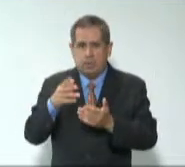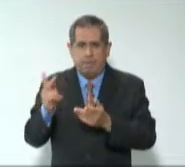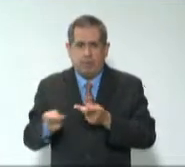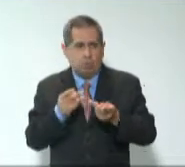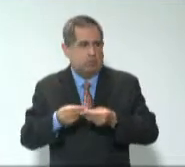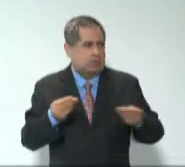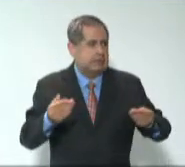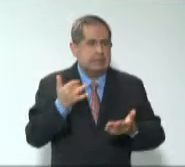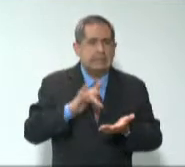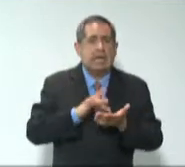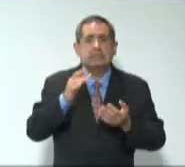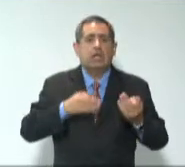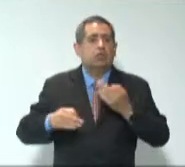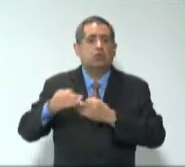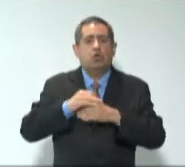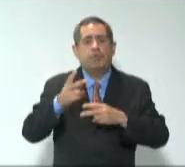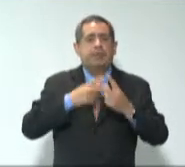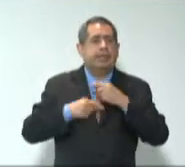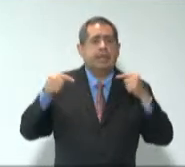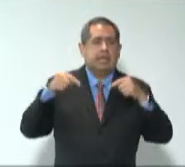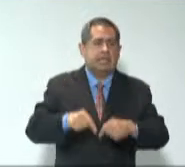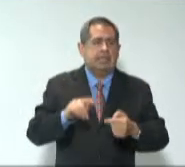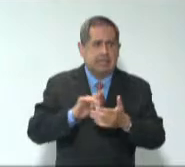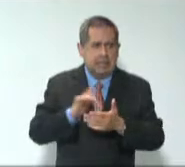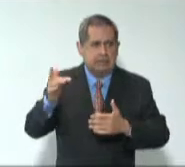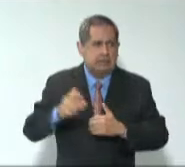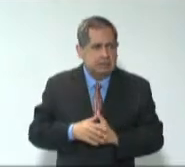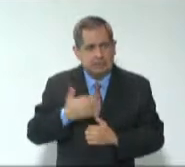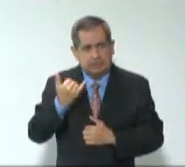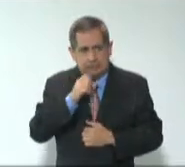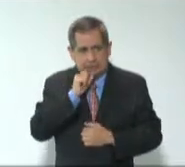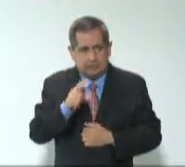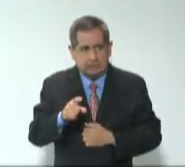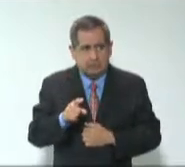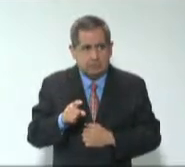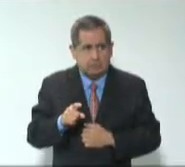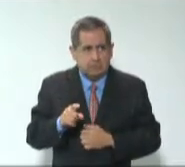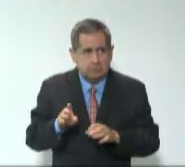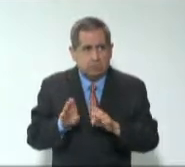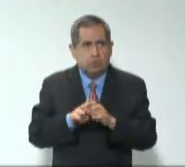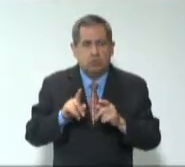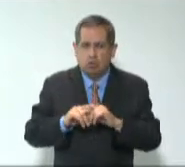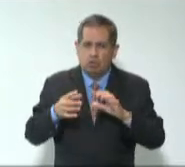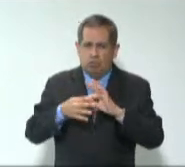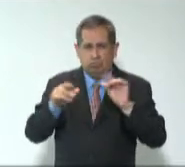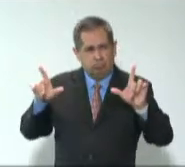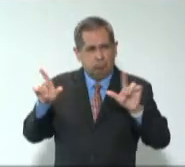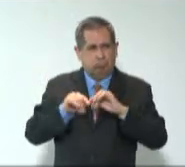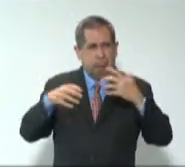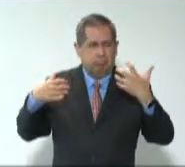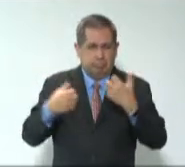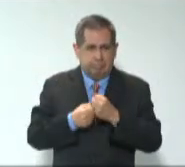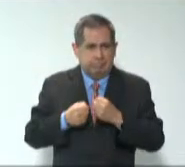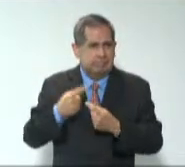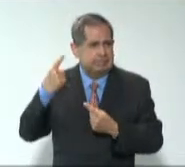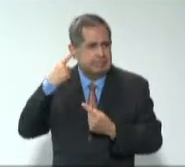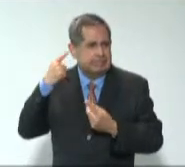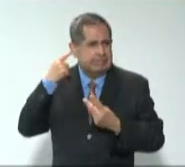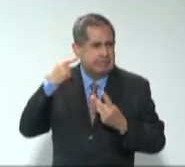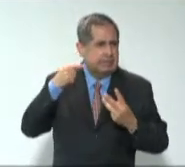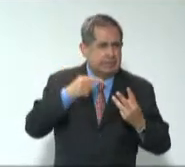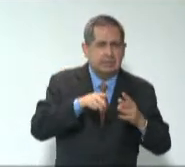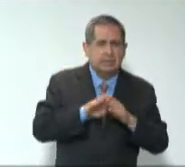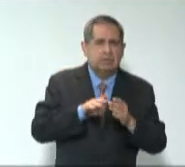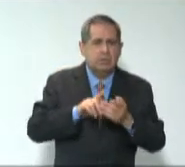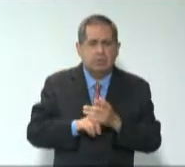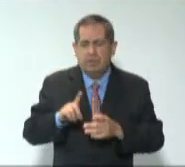agradecerles a todos la presencia y desde luego en un resumen muy rápido pues hemos escuchado términos